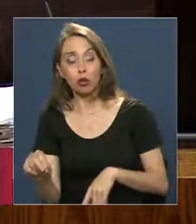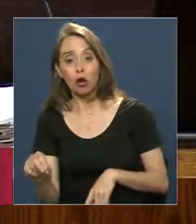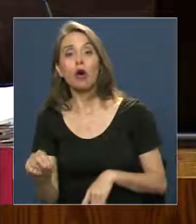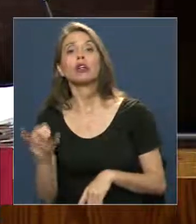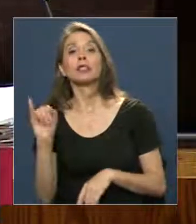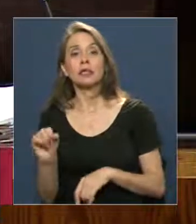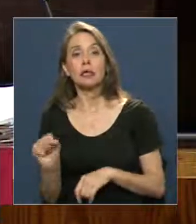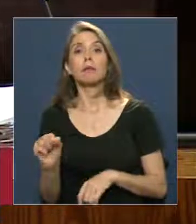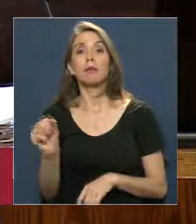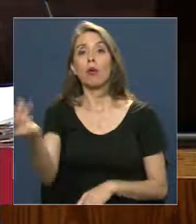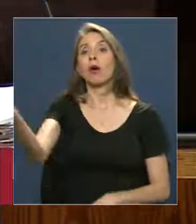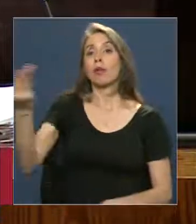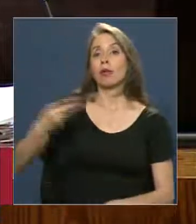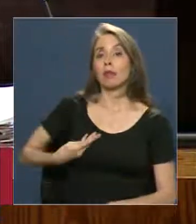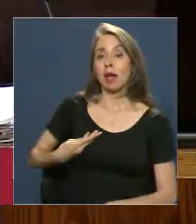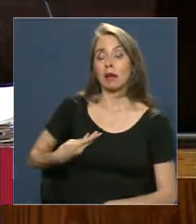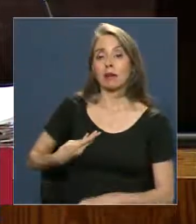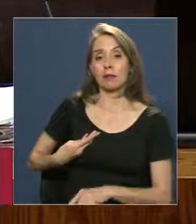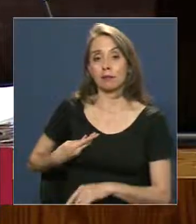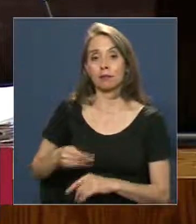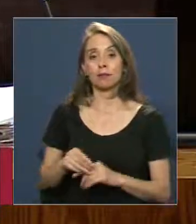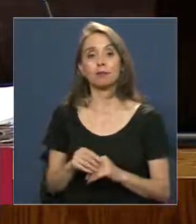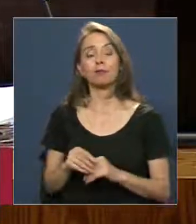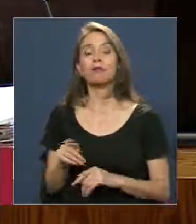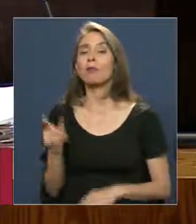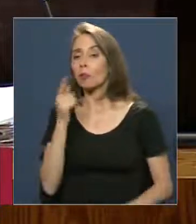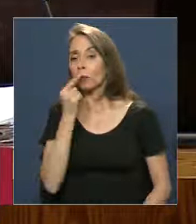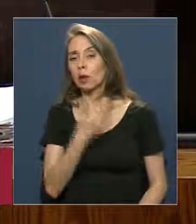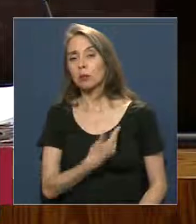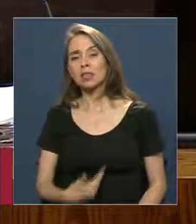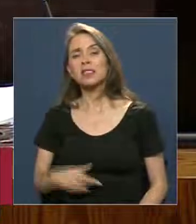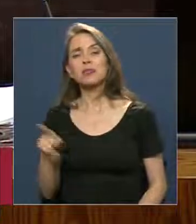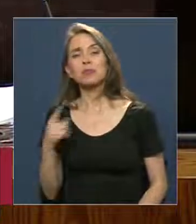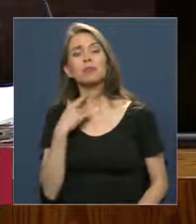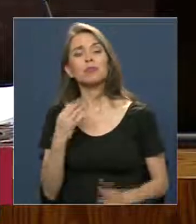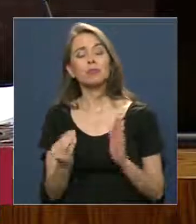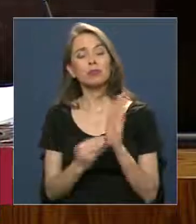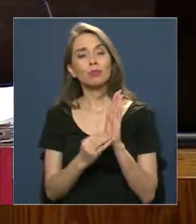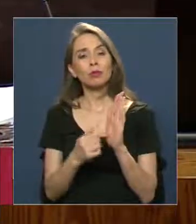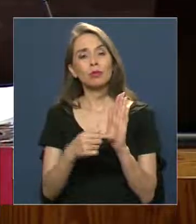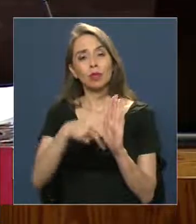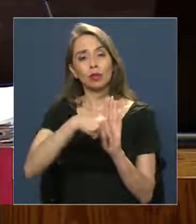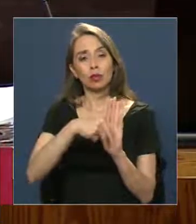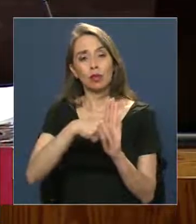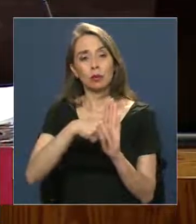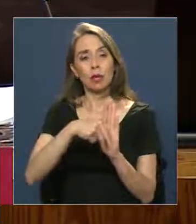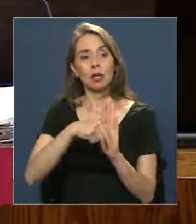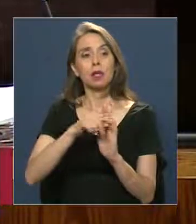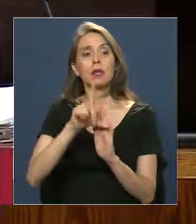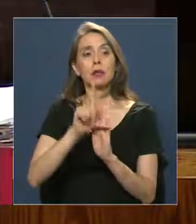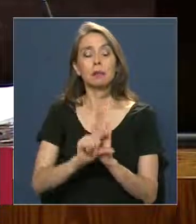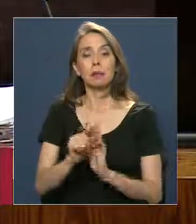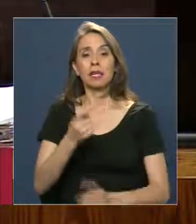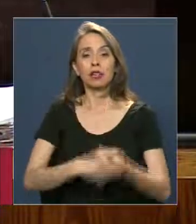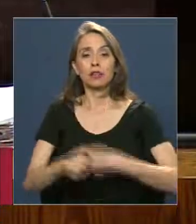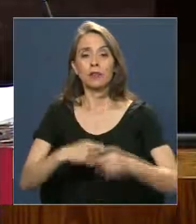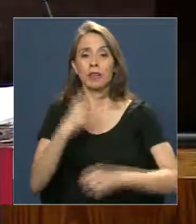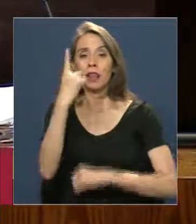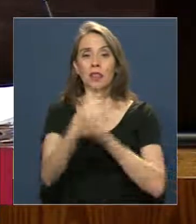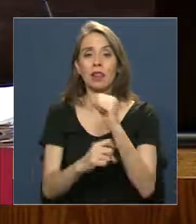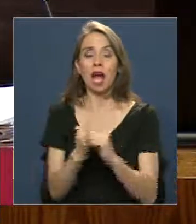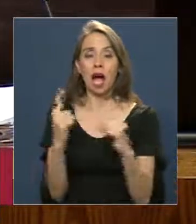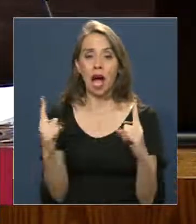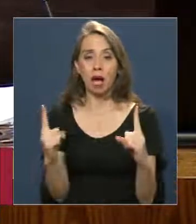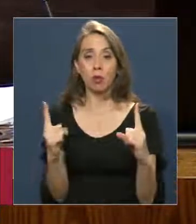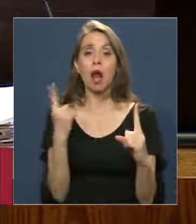obtener. ¿Y por qué, presidente, pusimos esta norma y hemos comprometido a reducir la cantidad de venta anual de